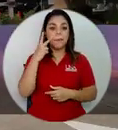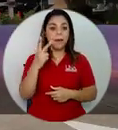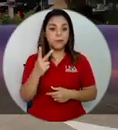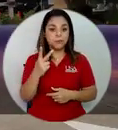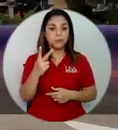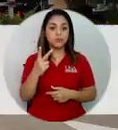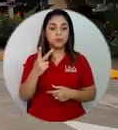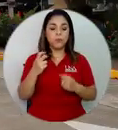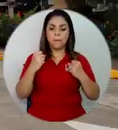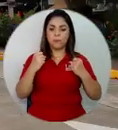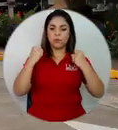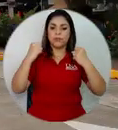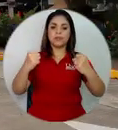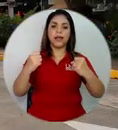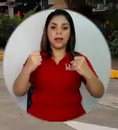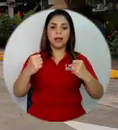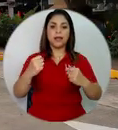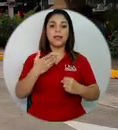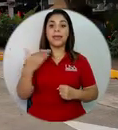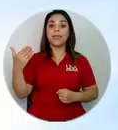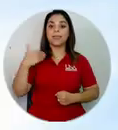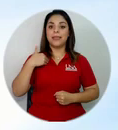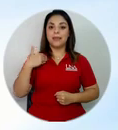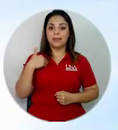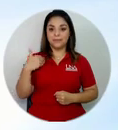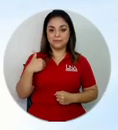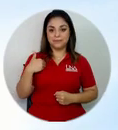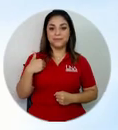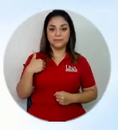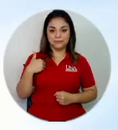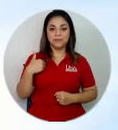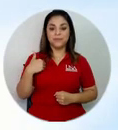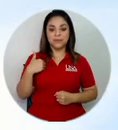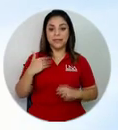sí. Ahí se pone de manifiesto el potencial que tiene